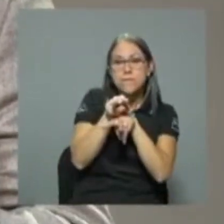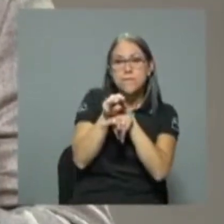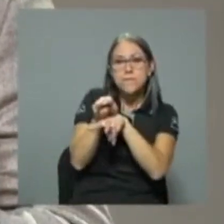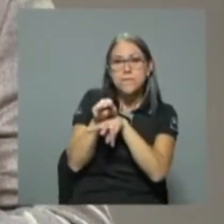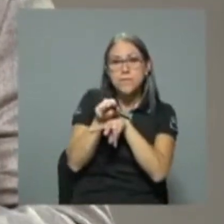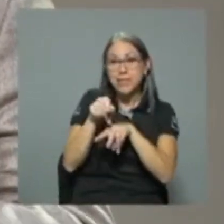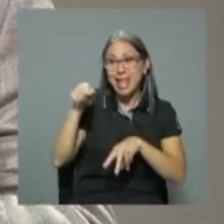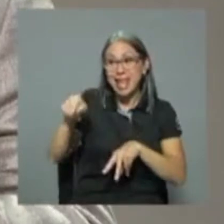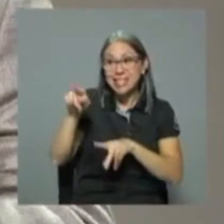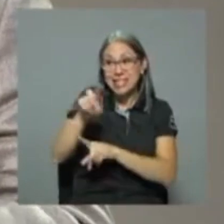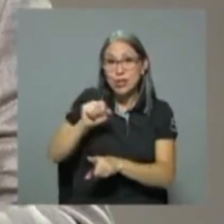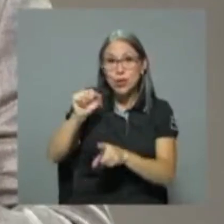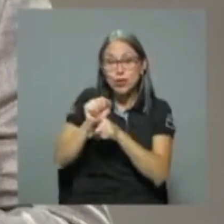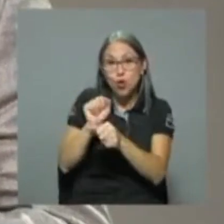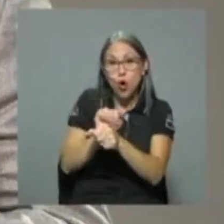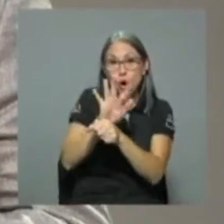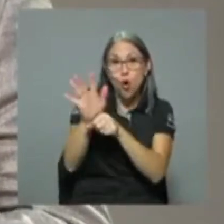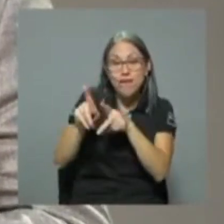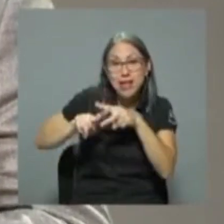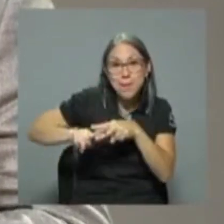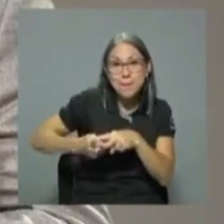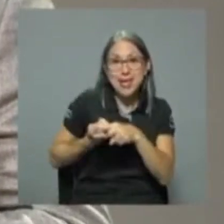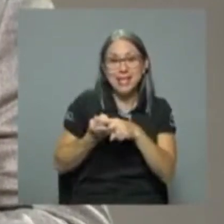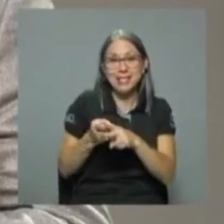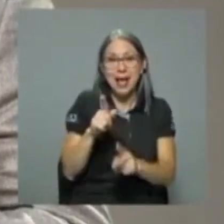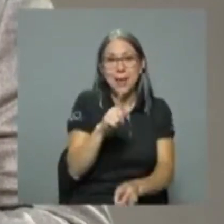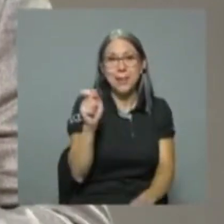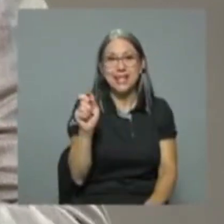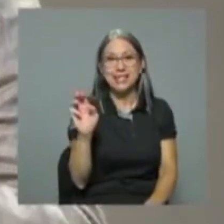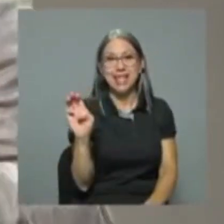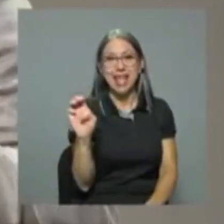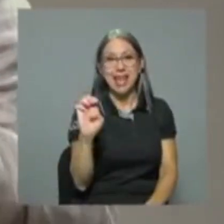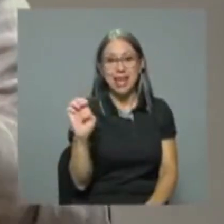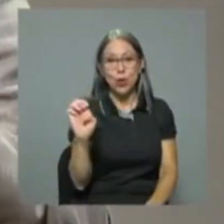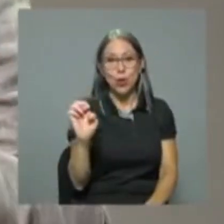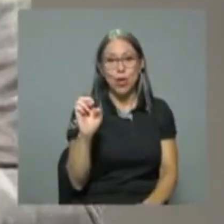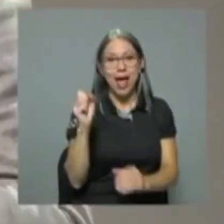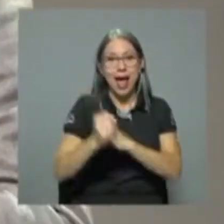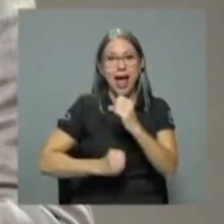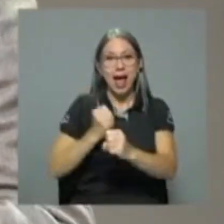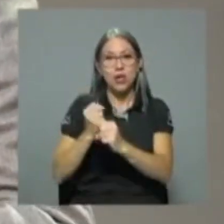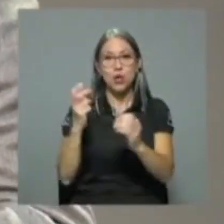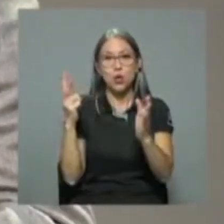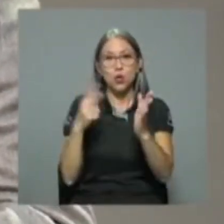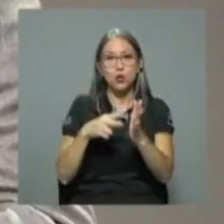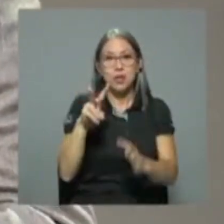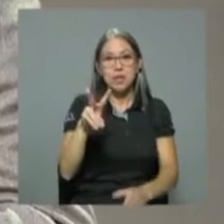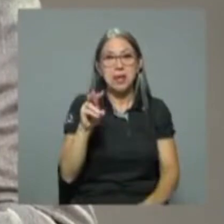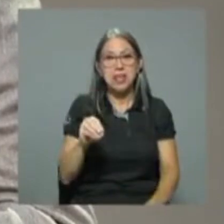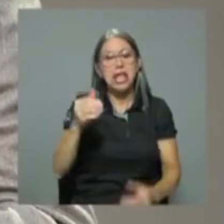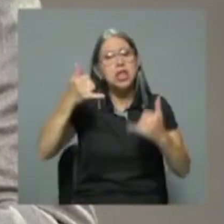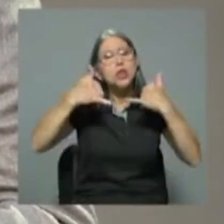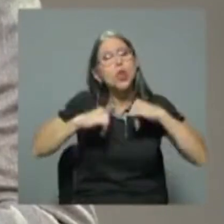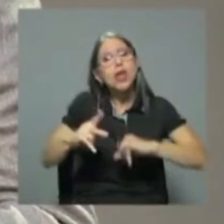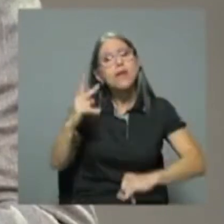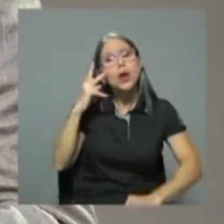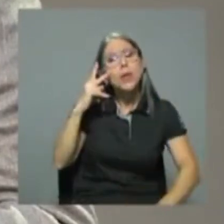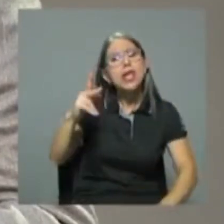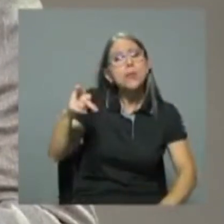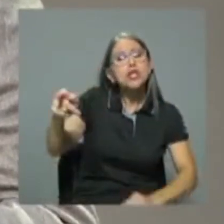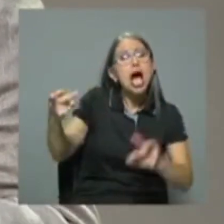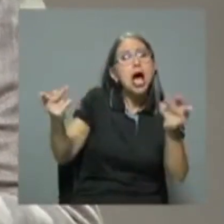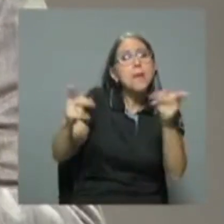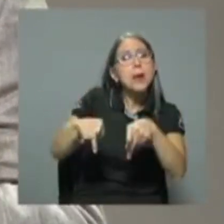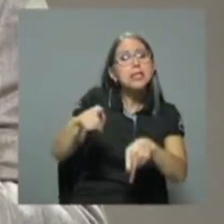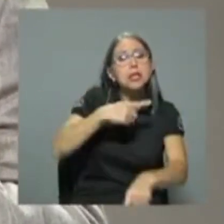empieza en enero del 2020, cuando todavía era un virus en China, y uno lo veía